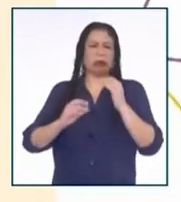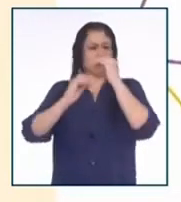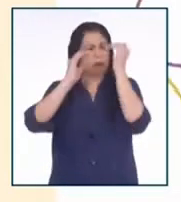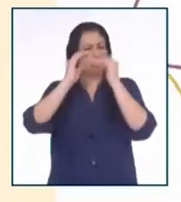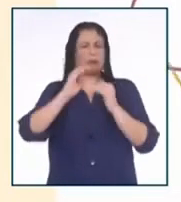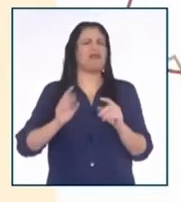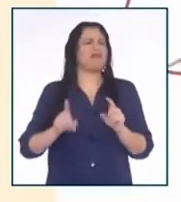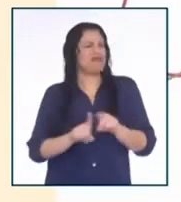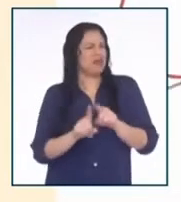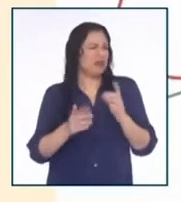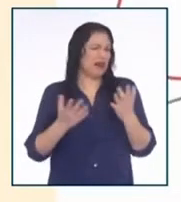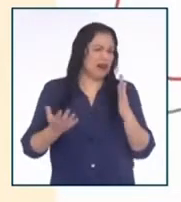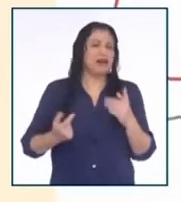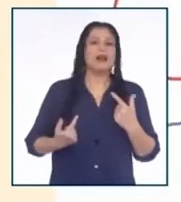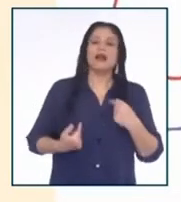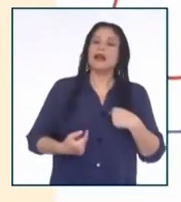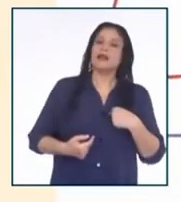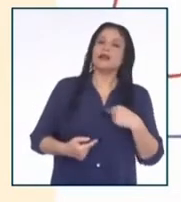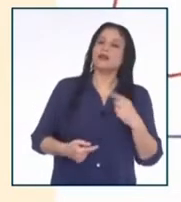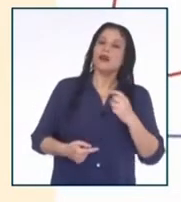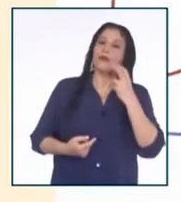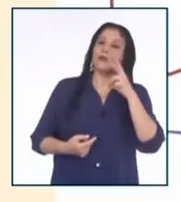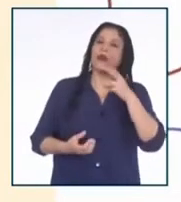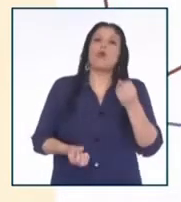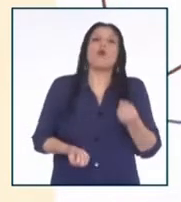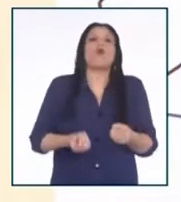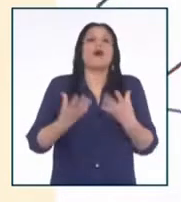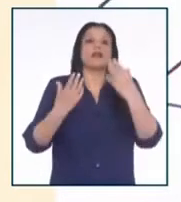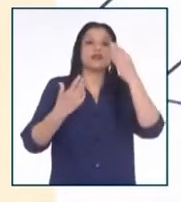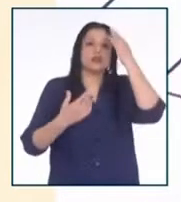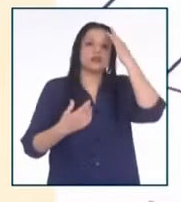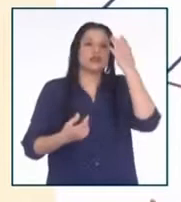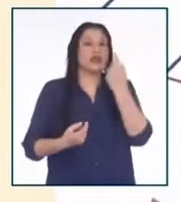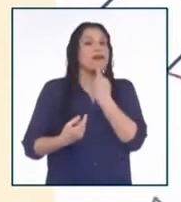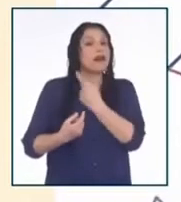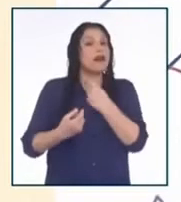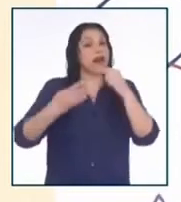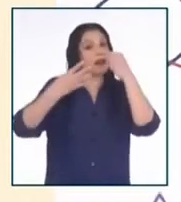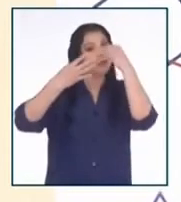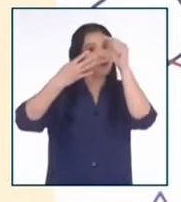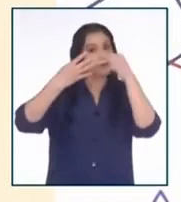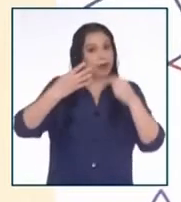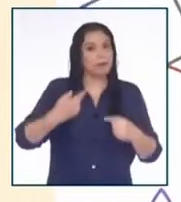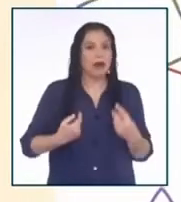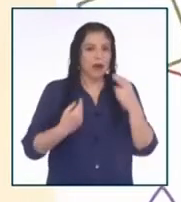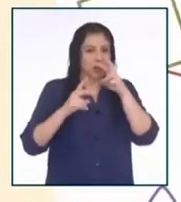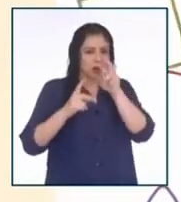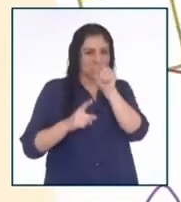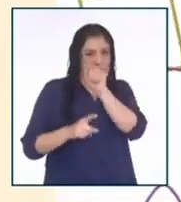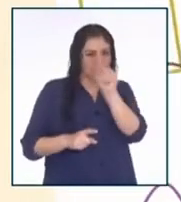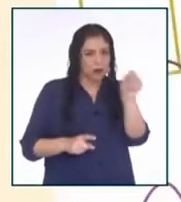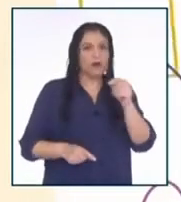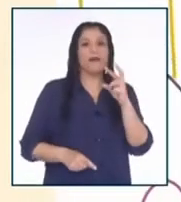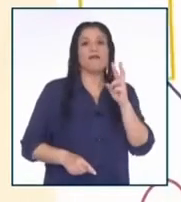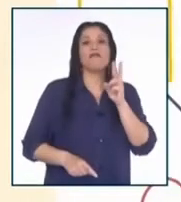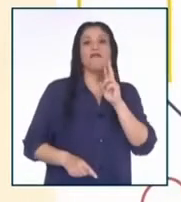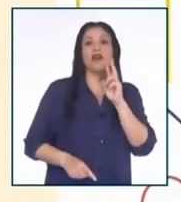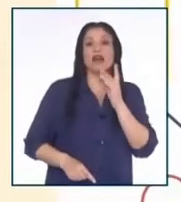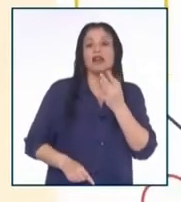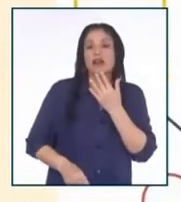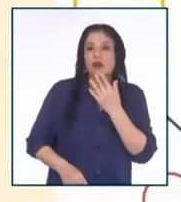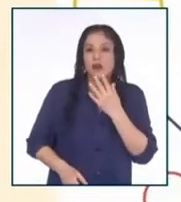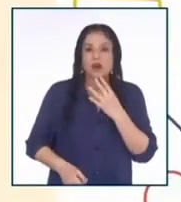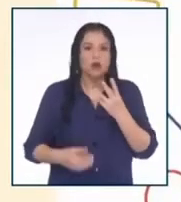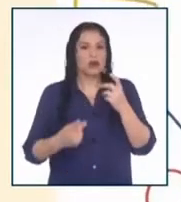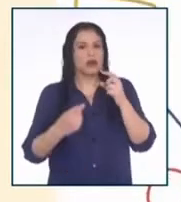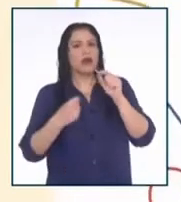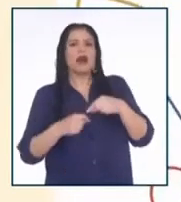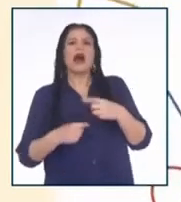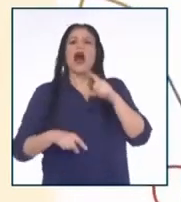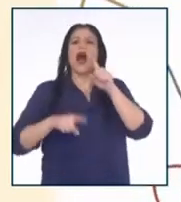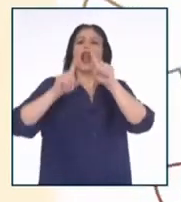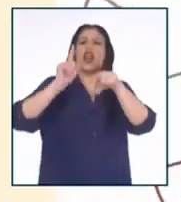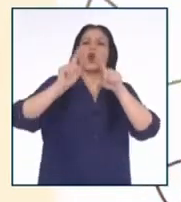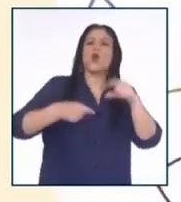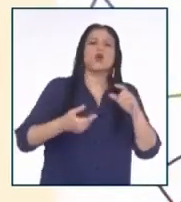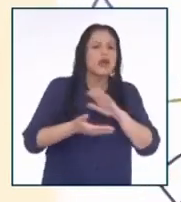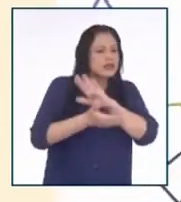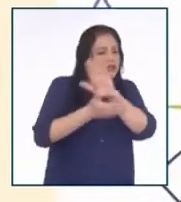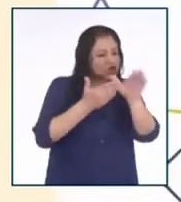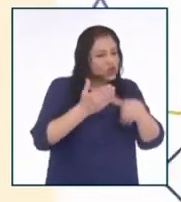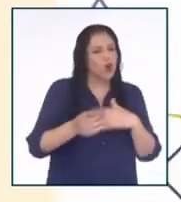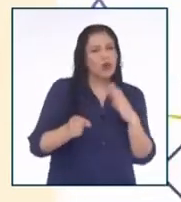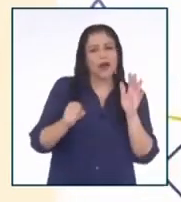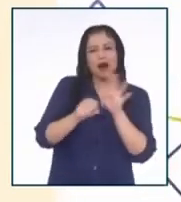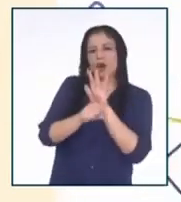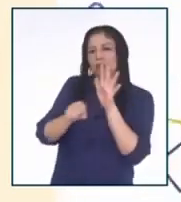niveles y tampoco tuve en cuenta cuánto conozco de cada criterio. Veo que marcaste en verde algunas, varias, todas y todas.